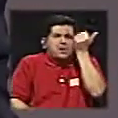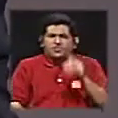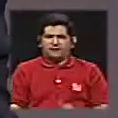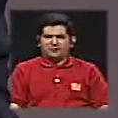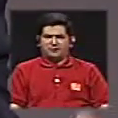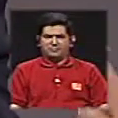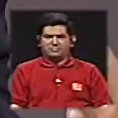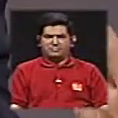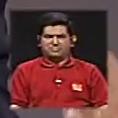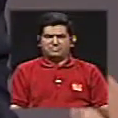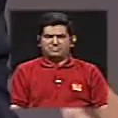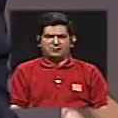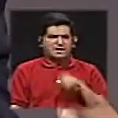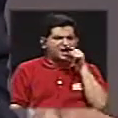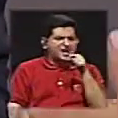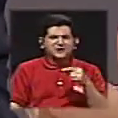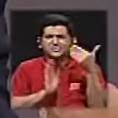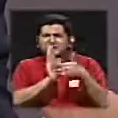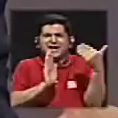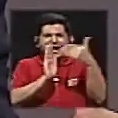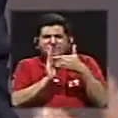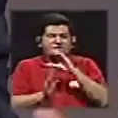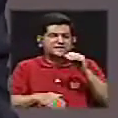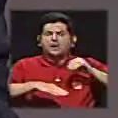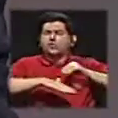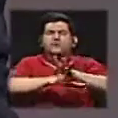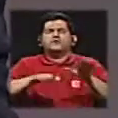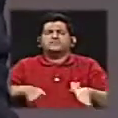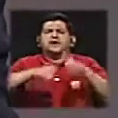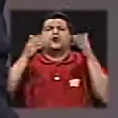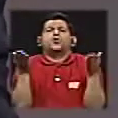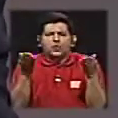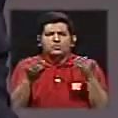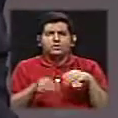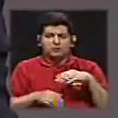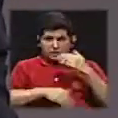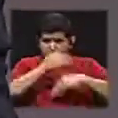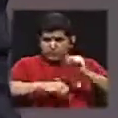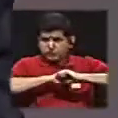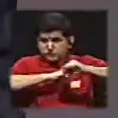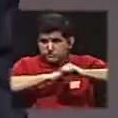clara? ¿Cómo es que estaban interfiriendo o teniendo injerencia en la campaña?